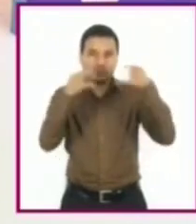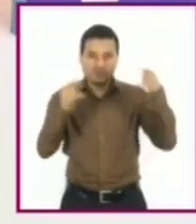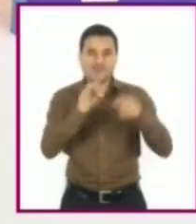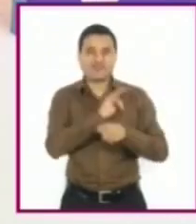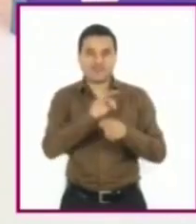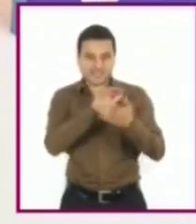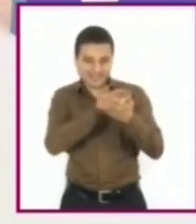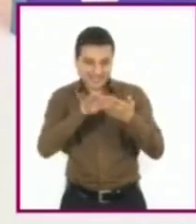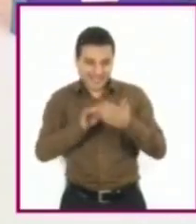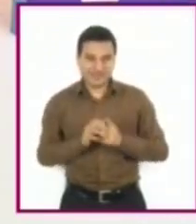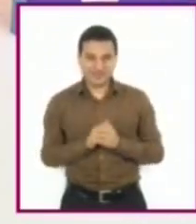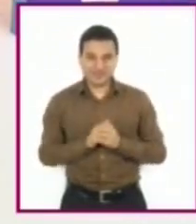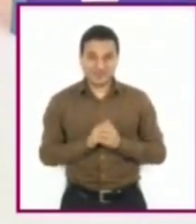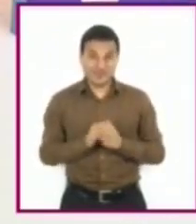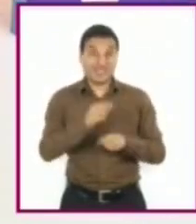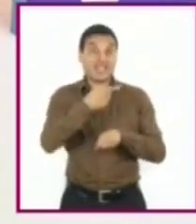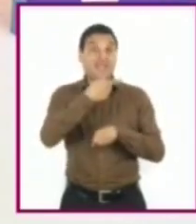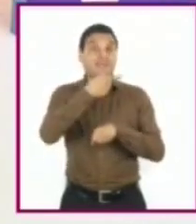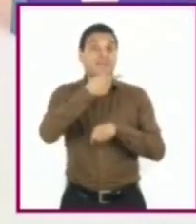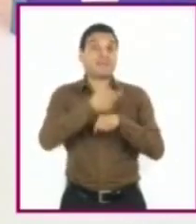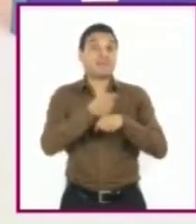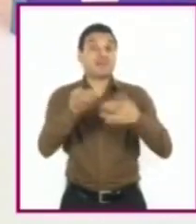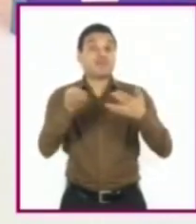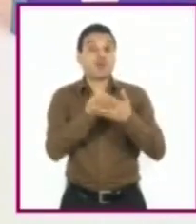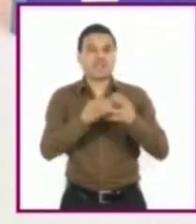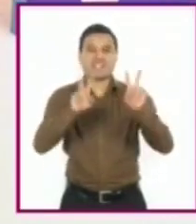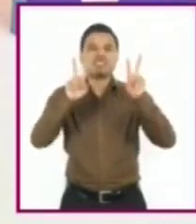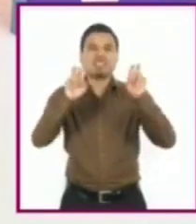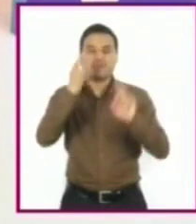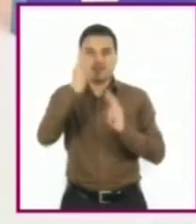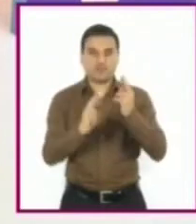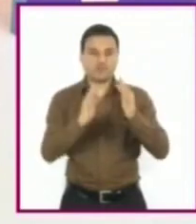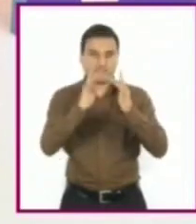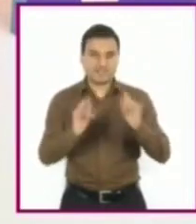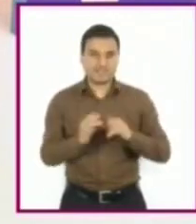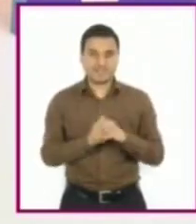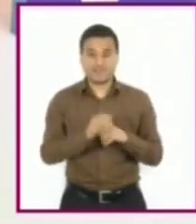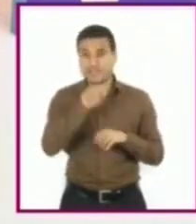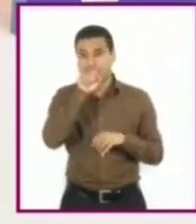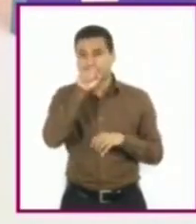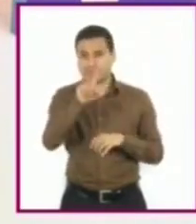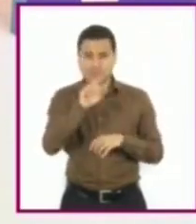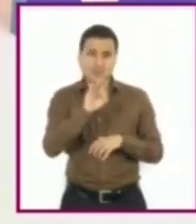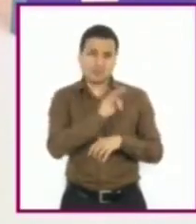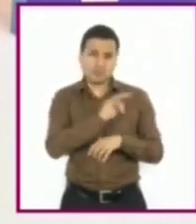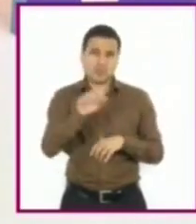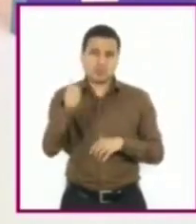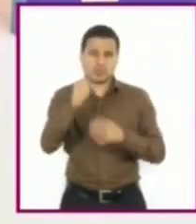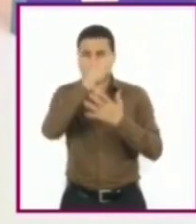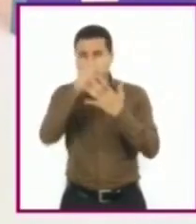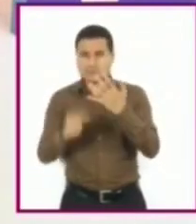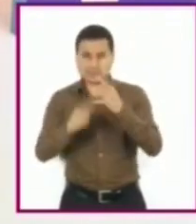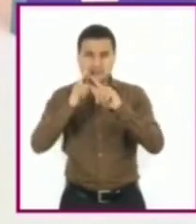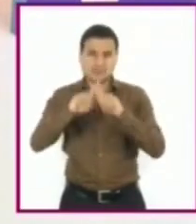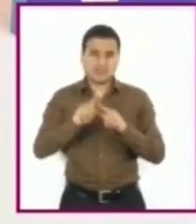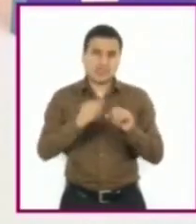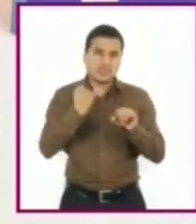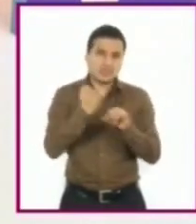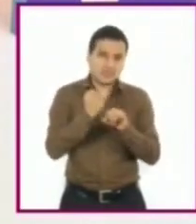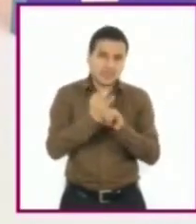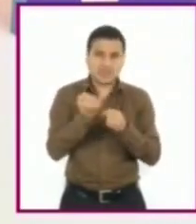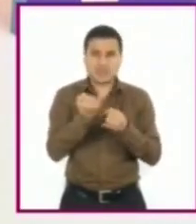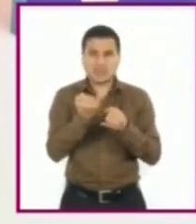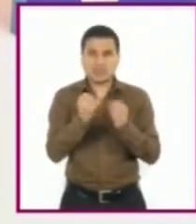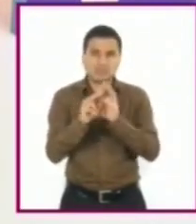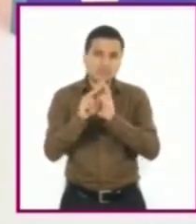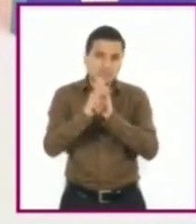el apartado de primer bloque, Revolución Francesa. También podrás consultar otras fuentes bibliográficas, digitales y